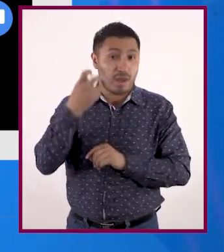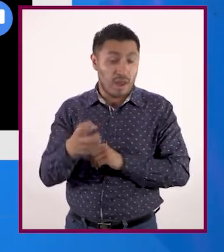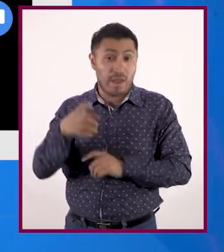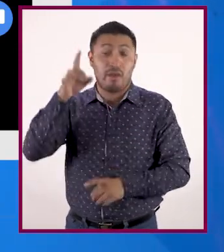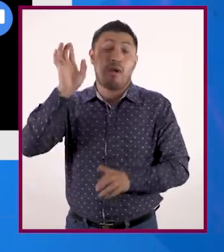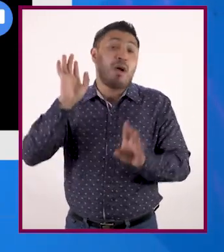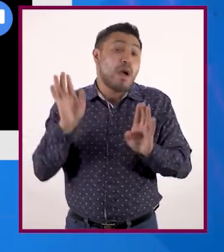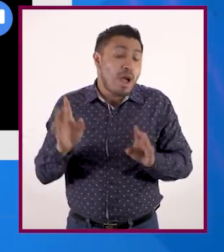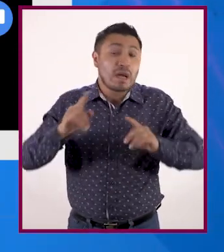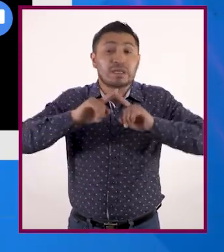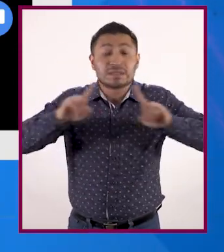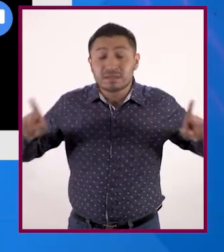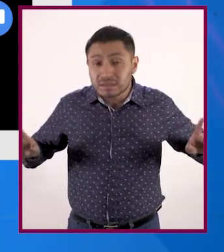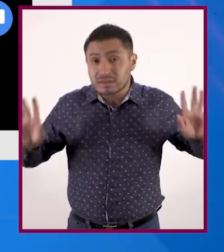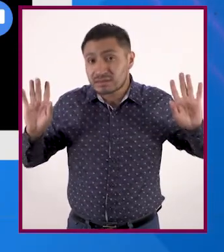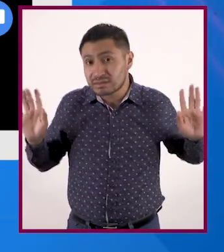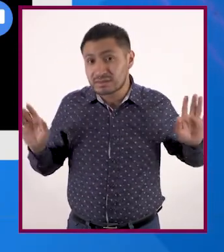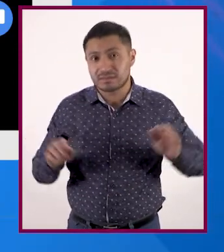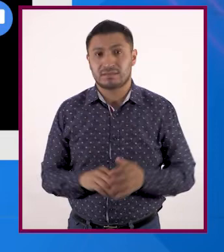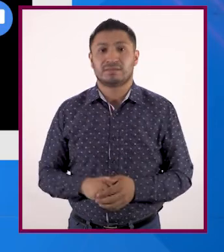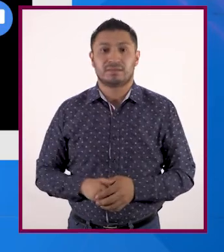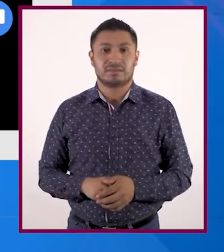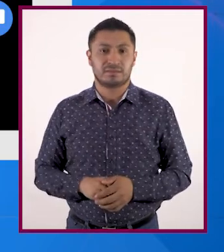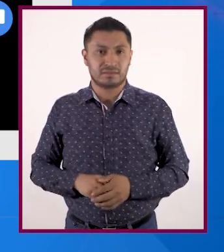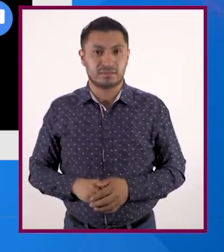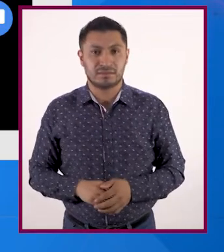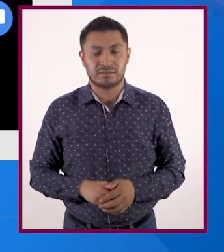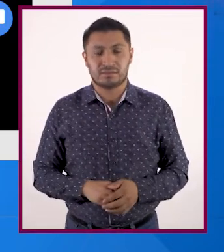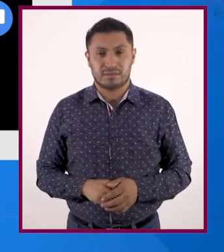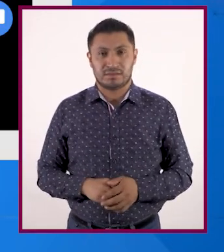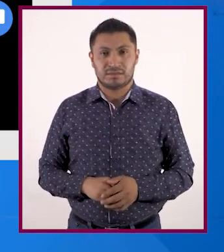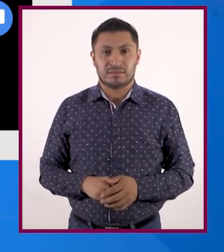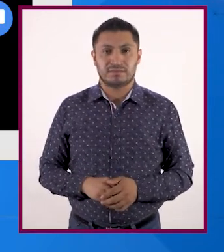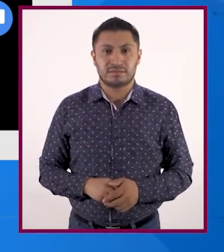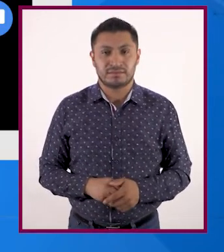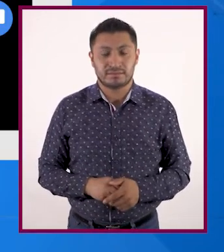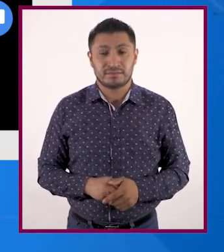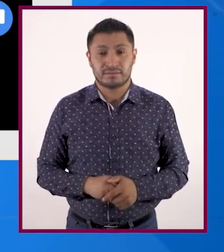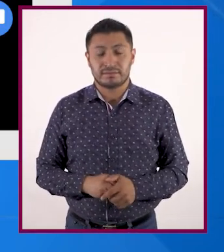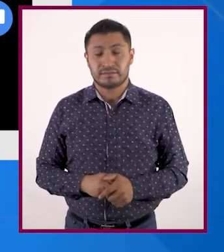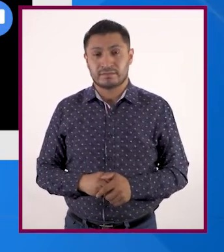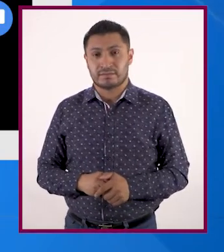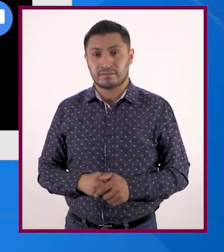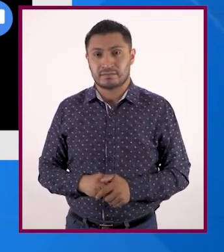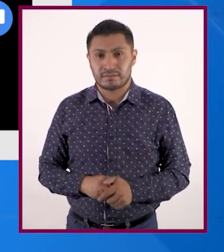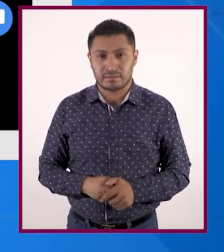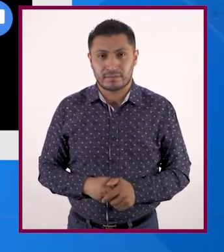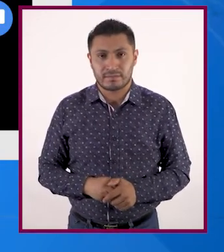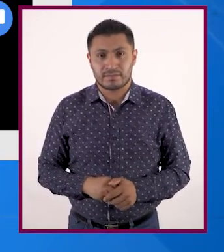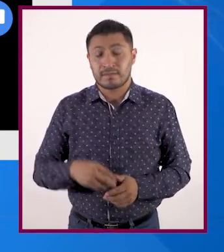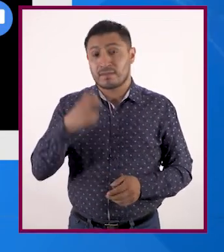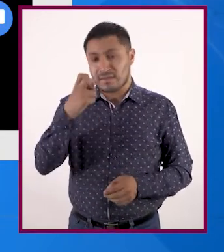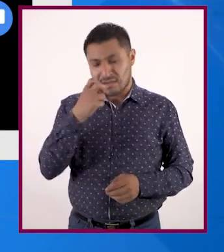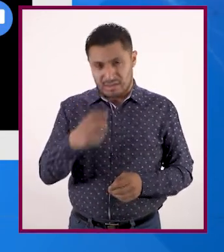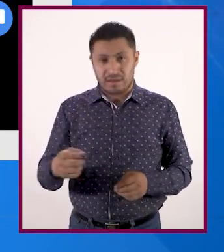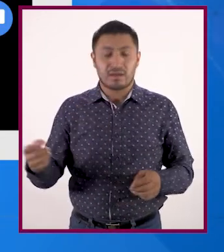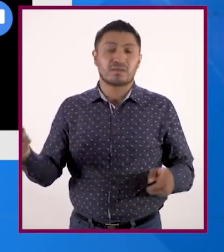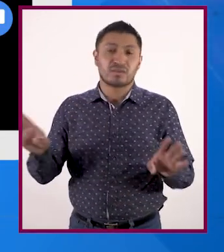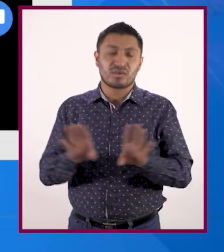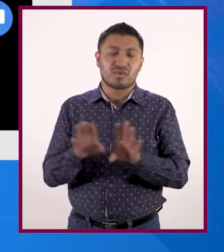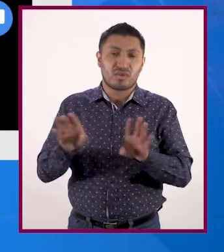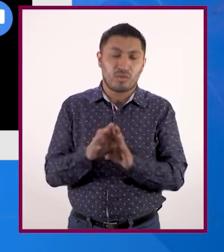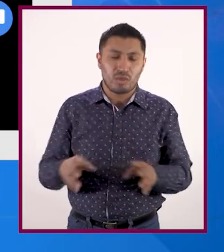está muy en juego y muy en boga principalmente en periodos electorales o en la lucha precisamente por el poder político